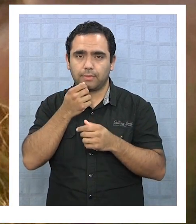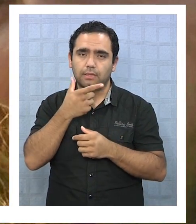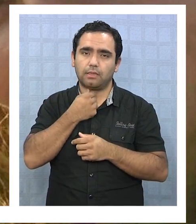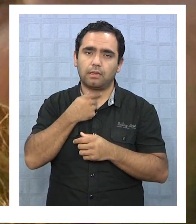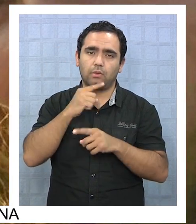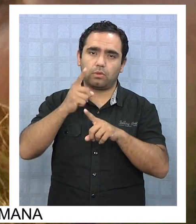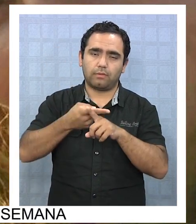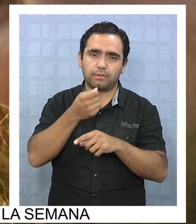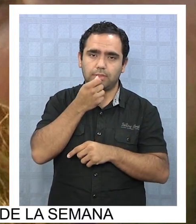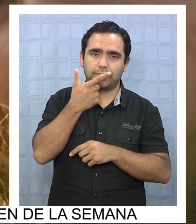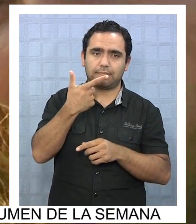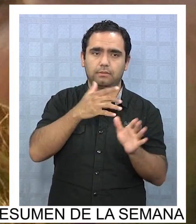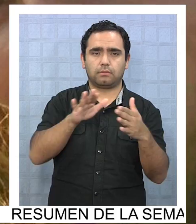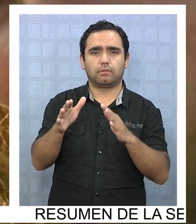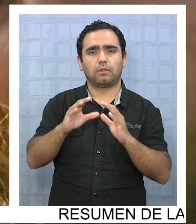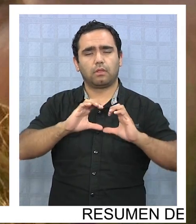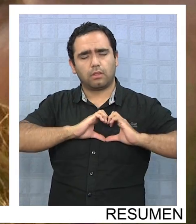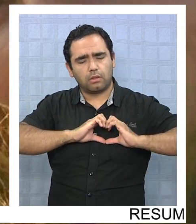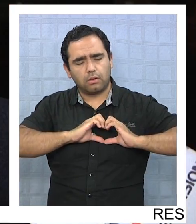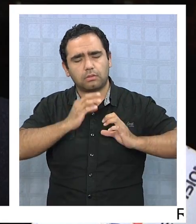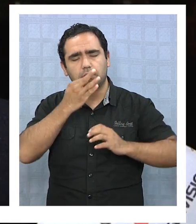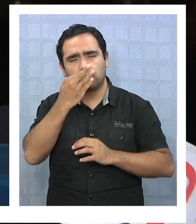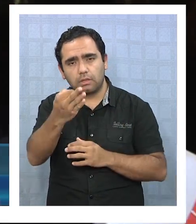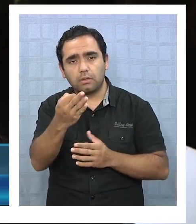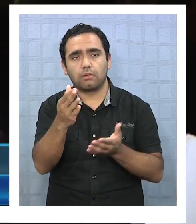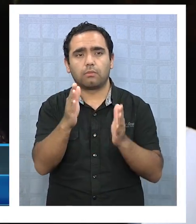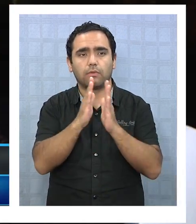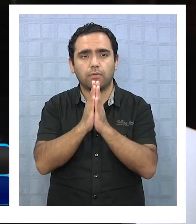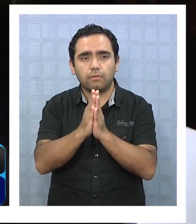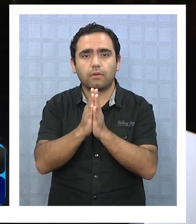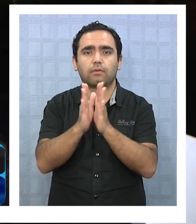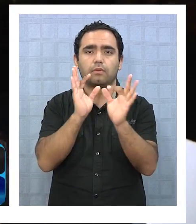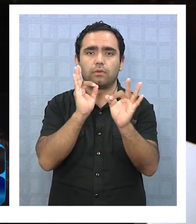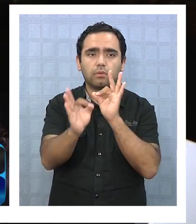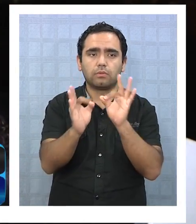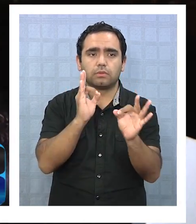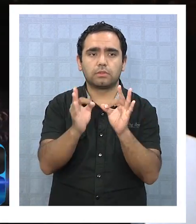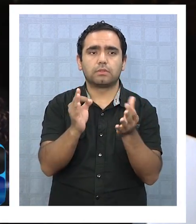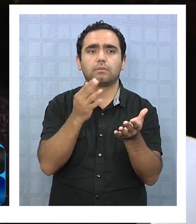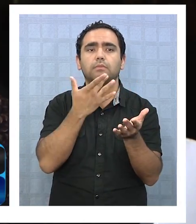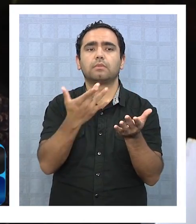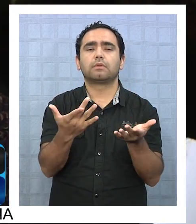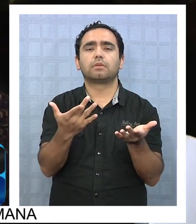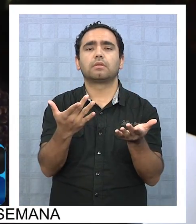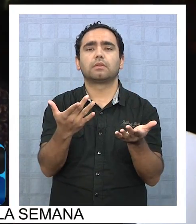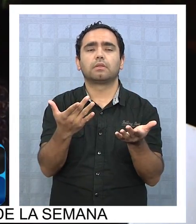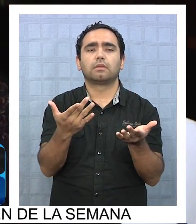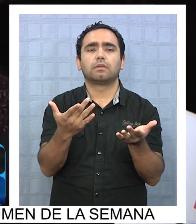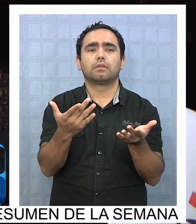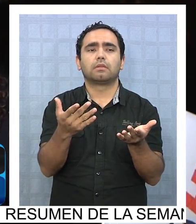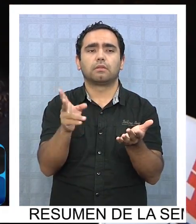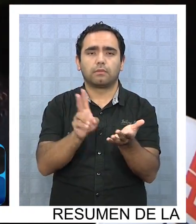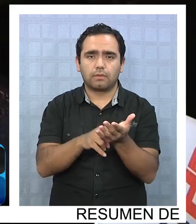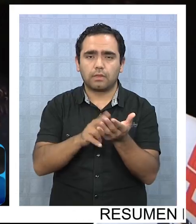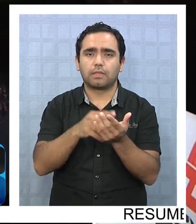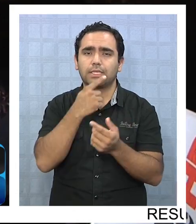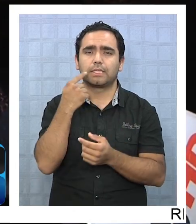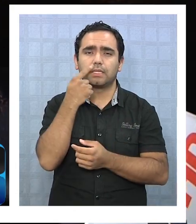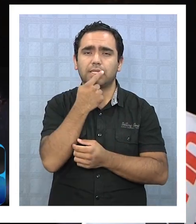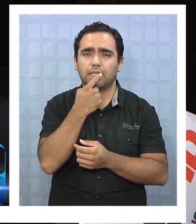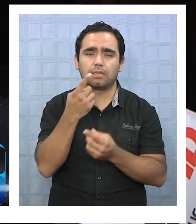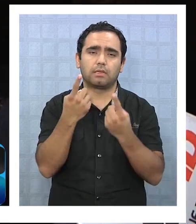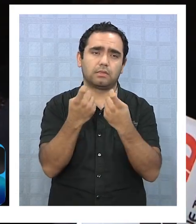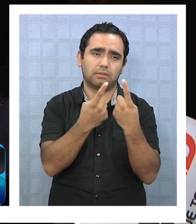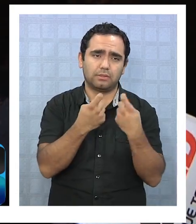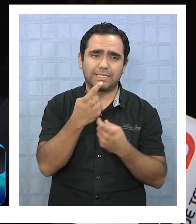antes. Y de corazón no lo digo, de corazón, de corazón que se haga justicia, porque... y que me regrese mis dientes,